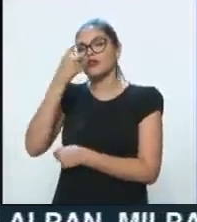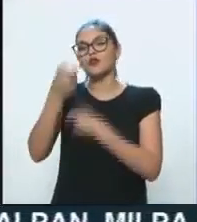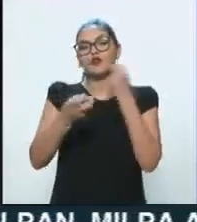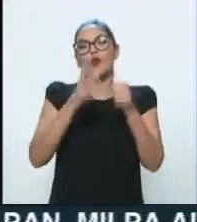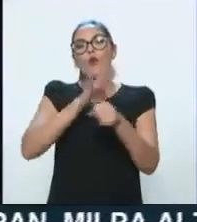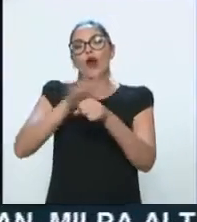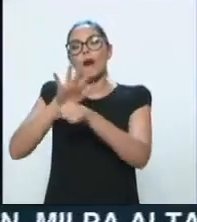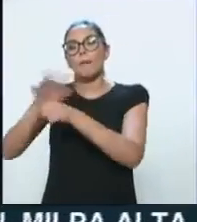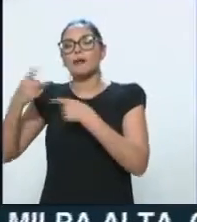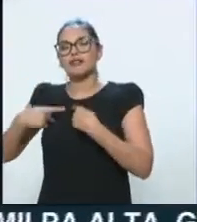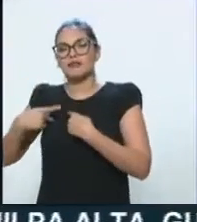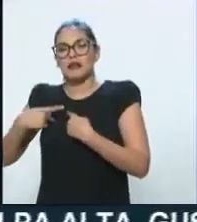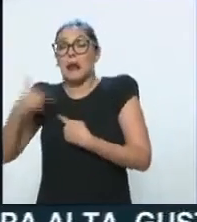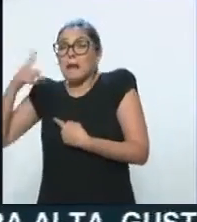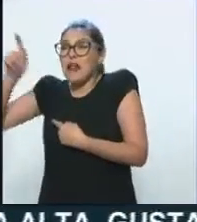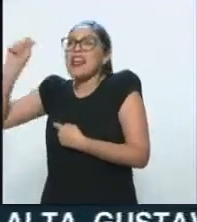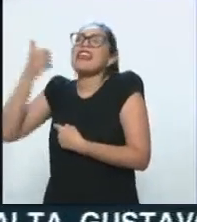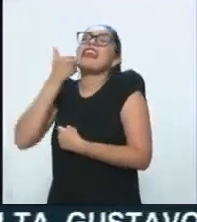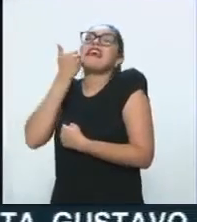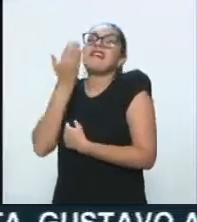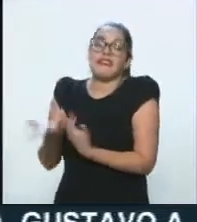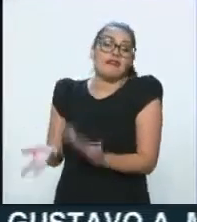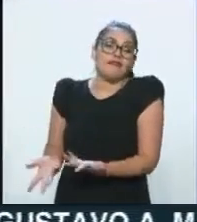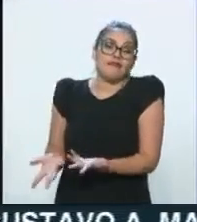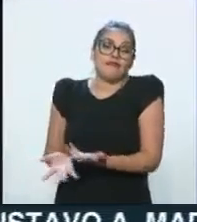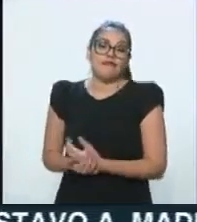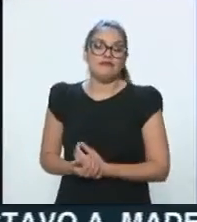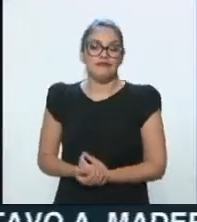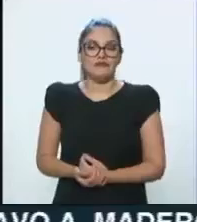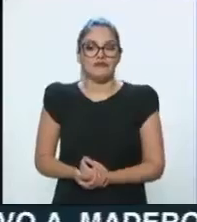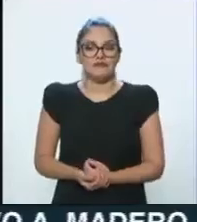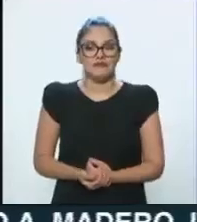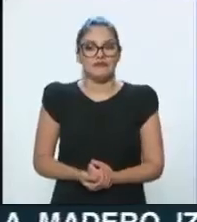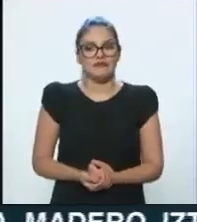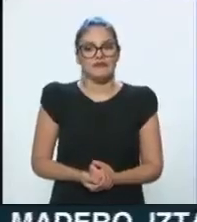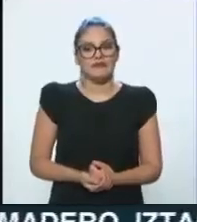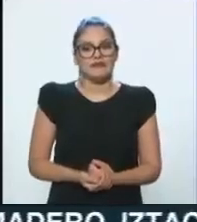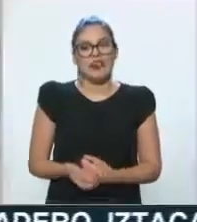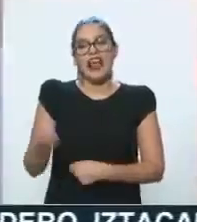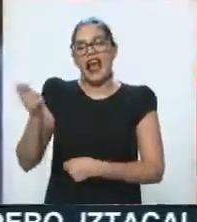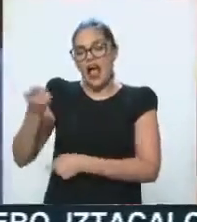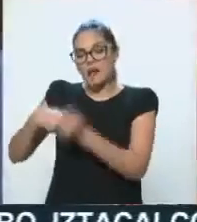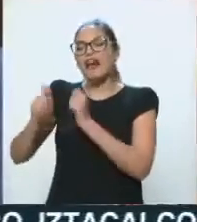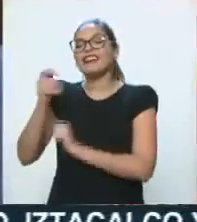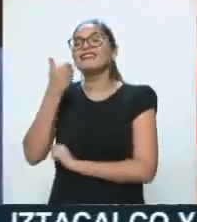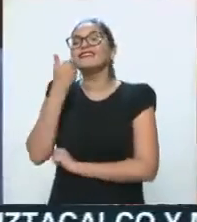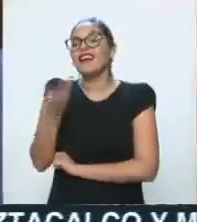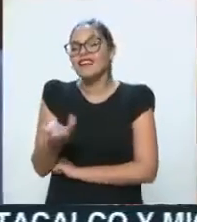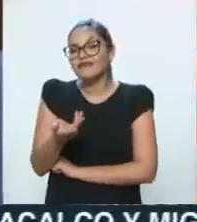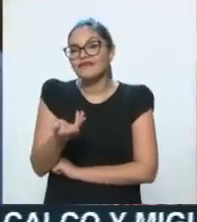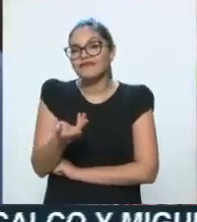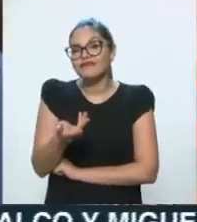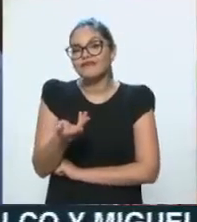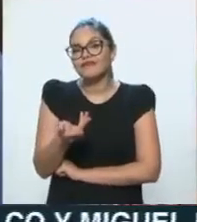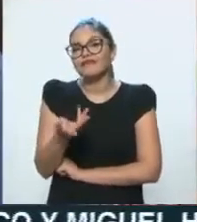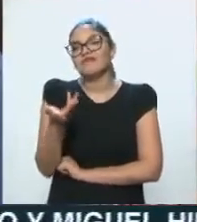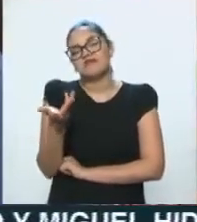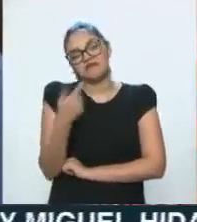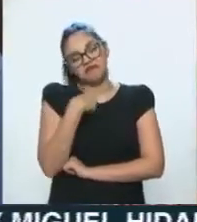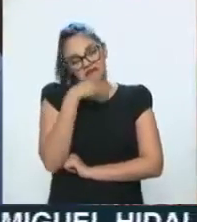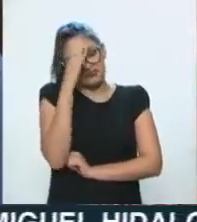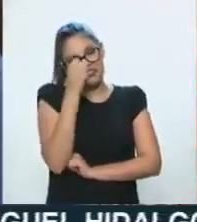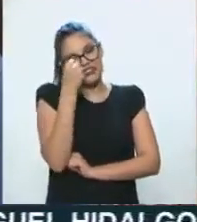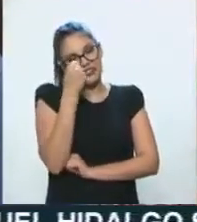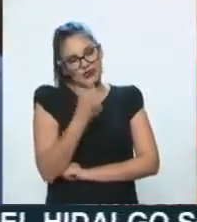cambio de qué pues seguramente a cambio de una una